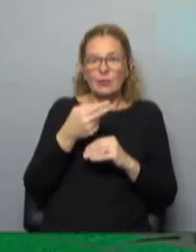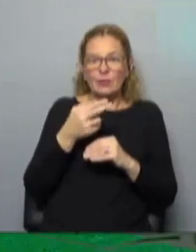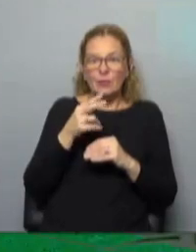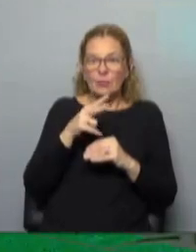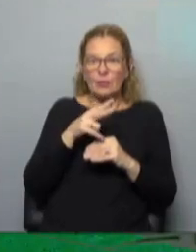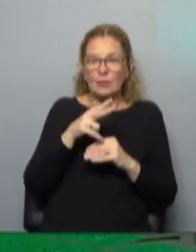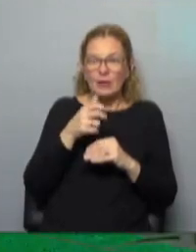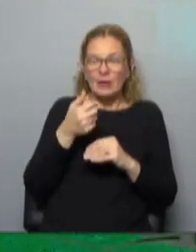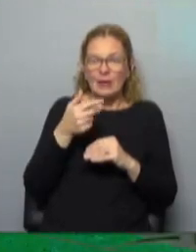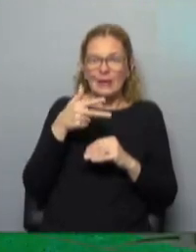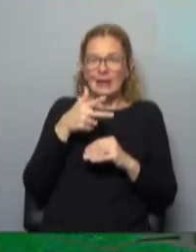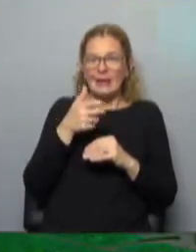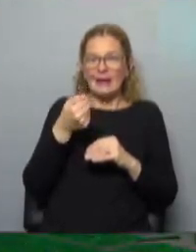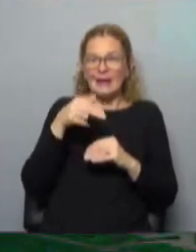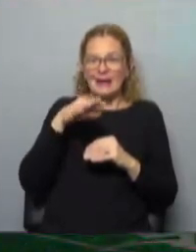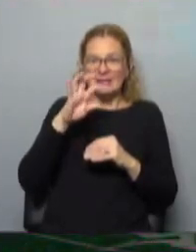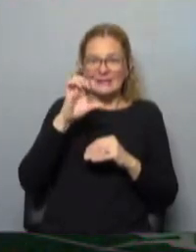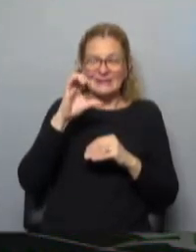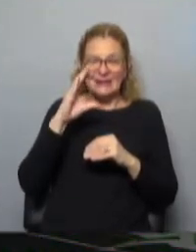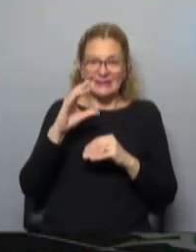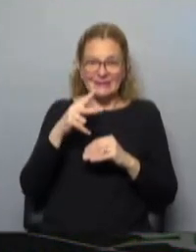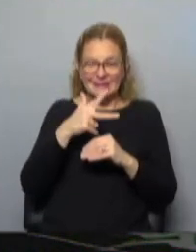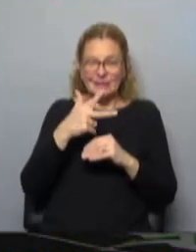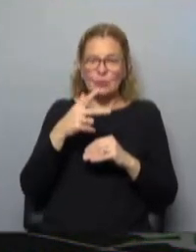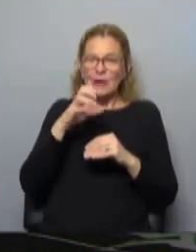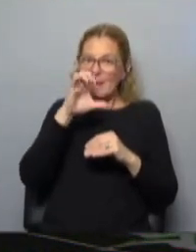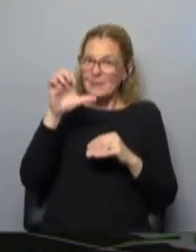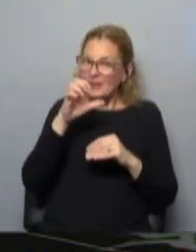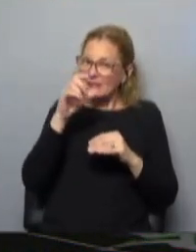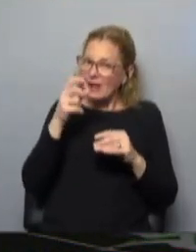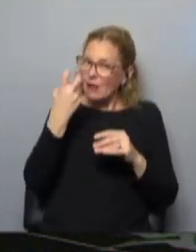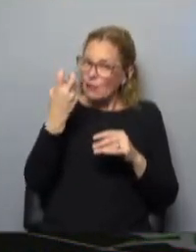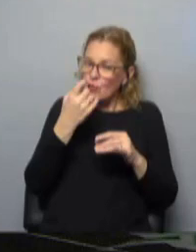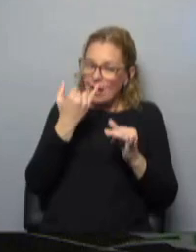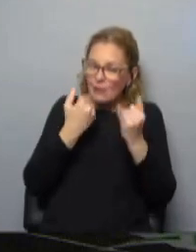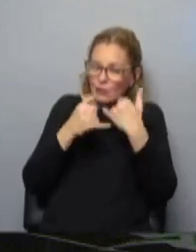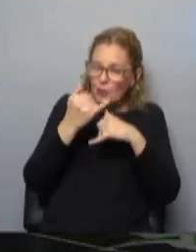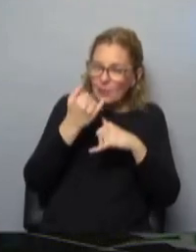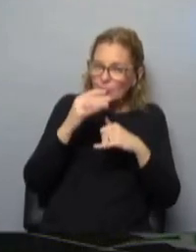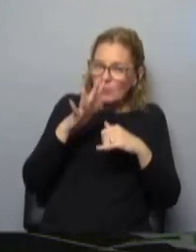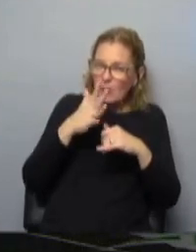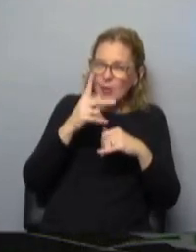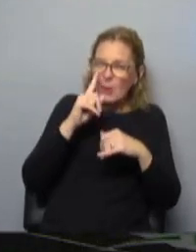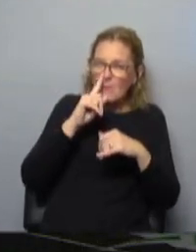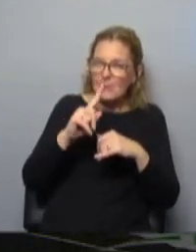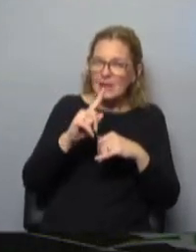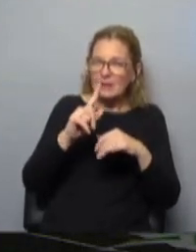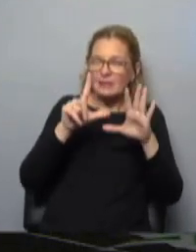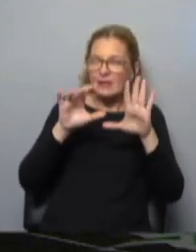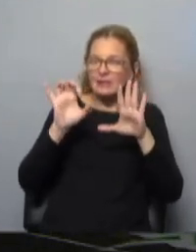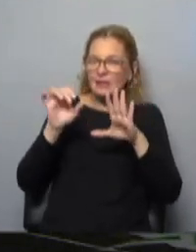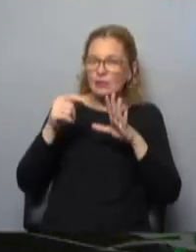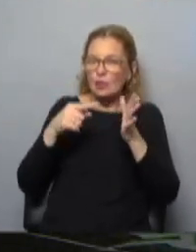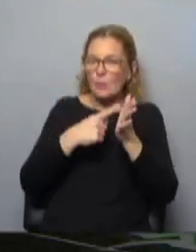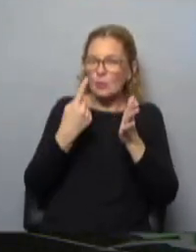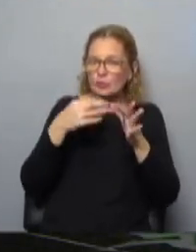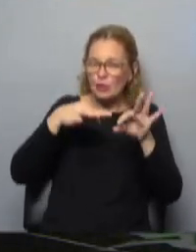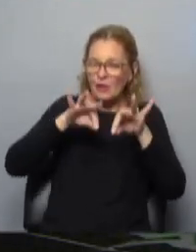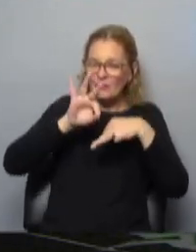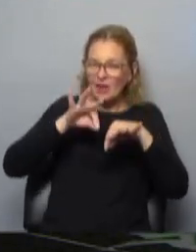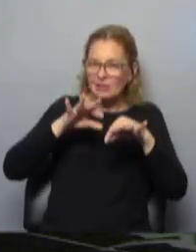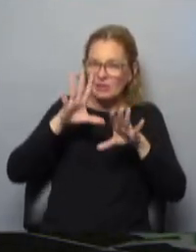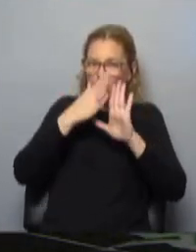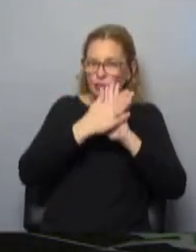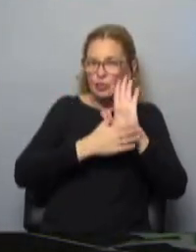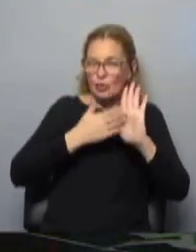de scan test que justamente es una empresa que lo que hace es recabar más o menos la información de aproximadamente 1.700 puntos de venta en